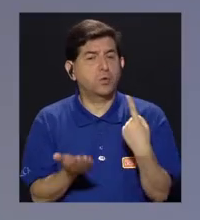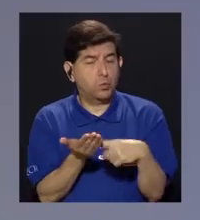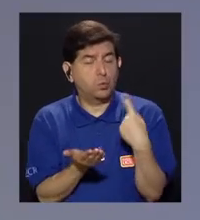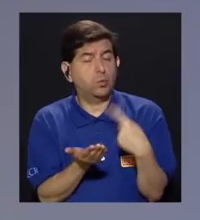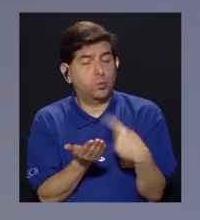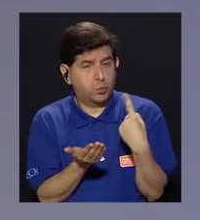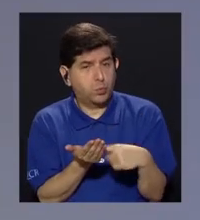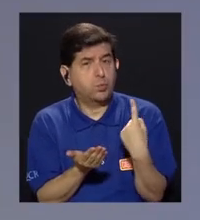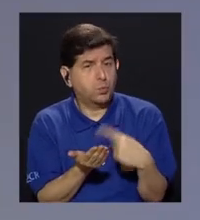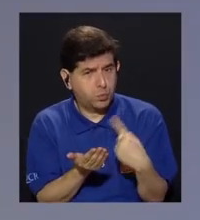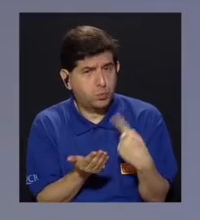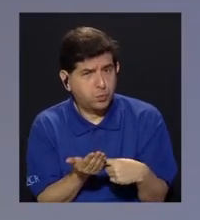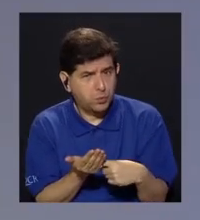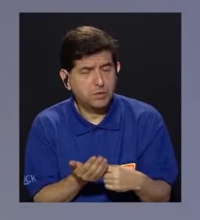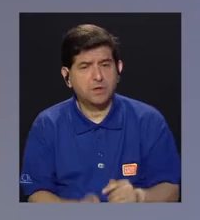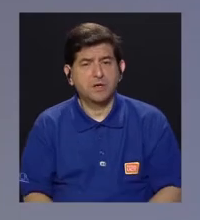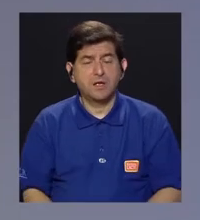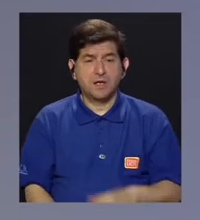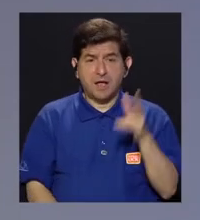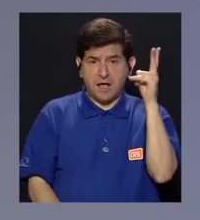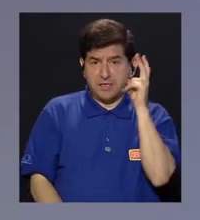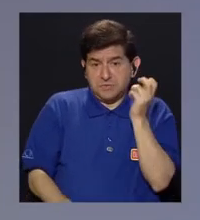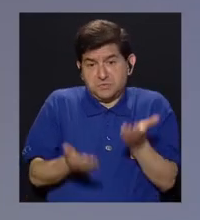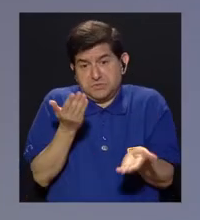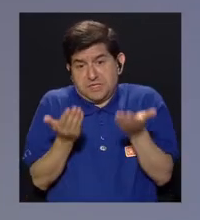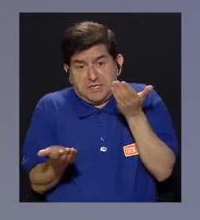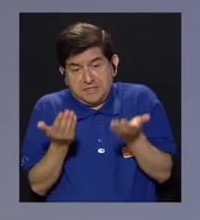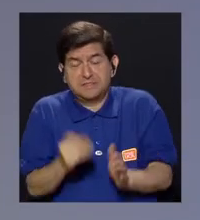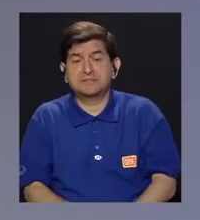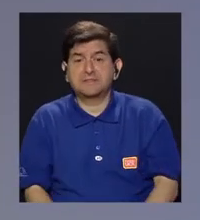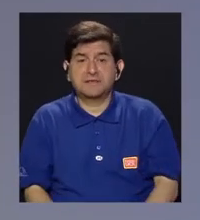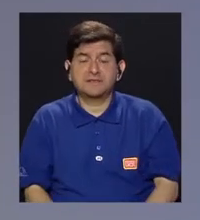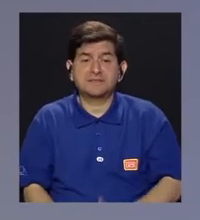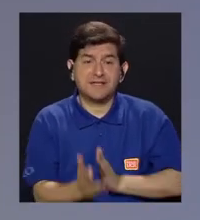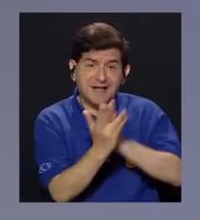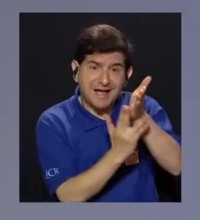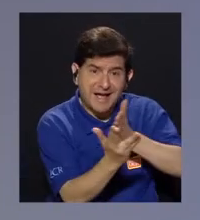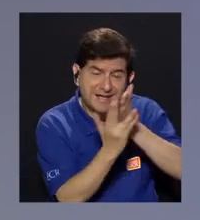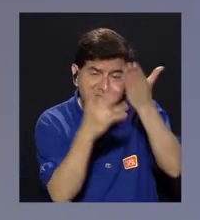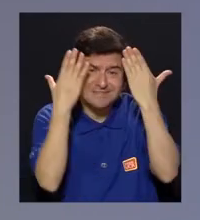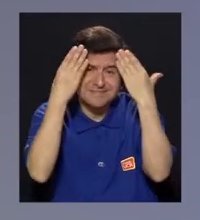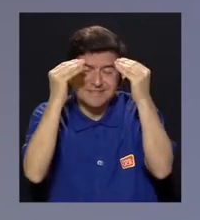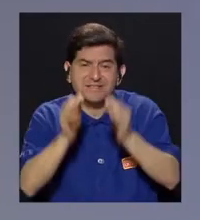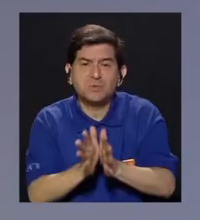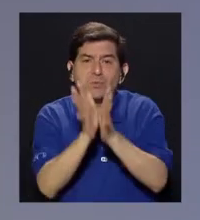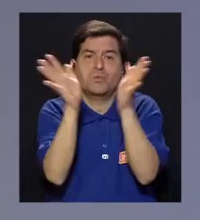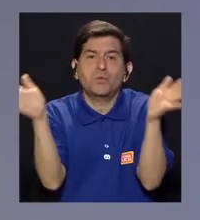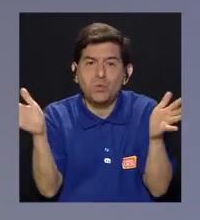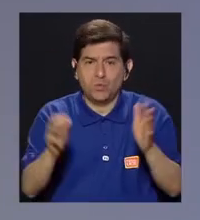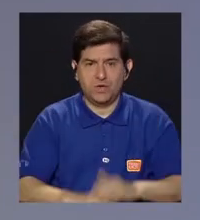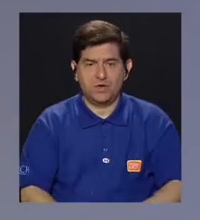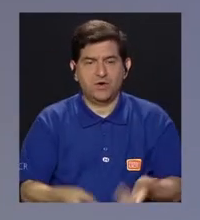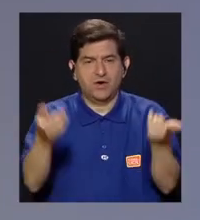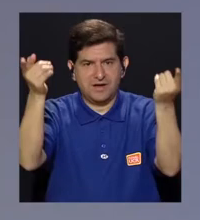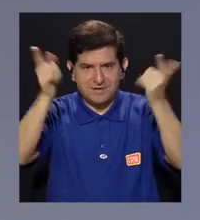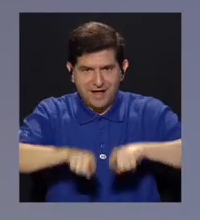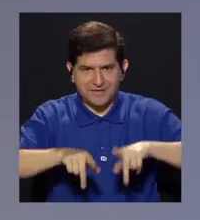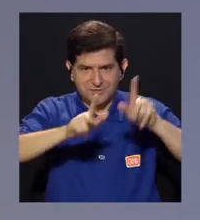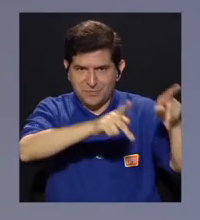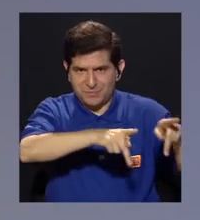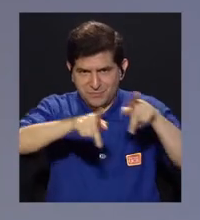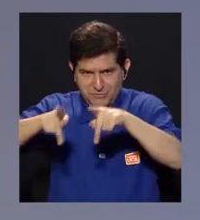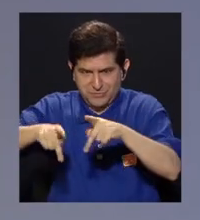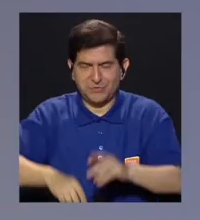lo más controversial que podamos escuchar porque efectivamente el acceso a la información pública en el